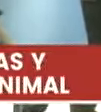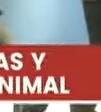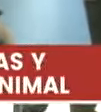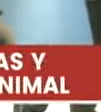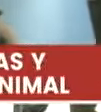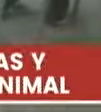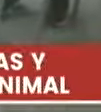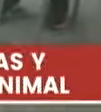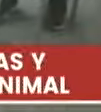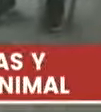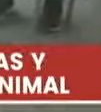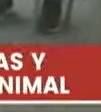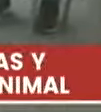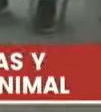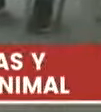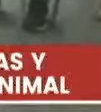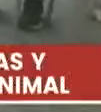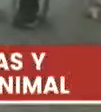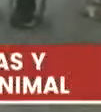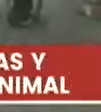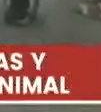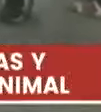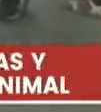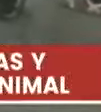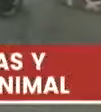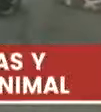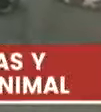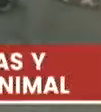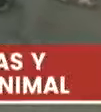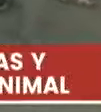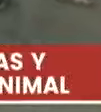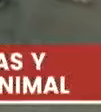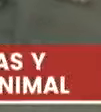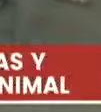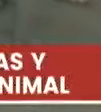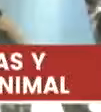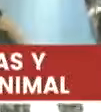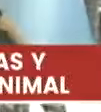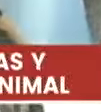ustedes que nosotros hemos logrado a partir del año 2017